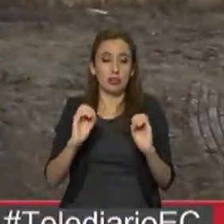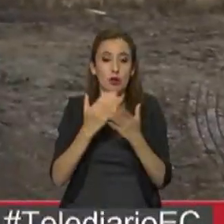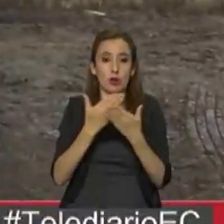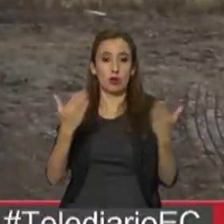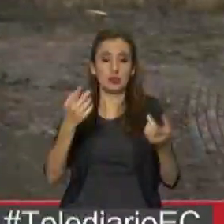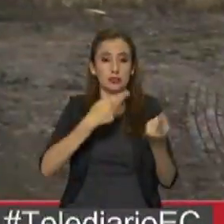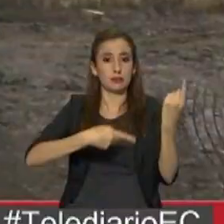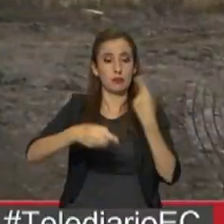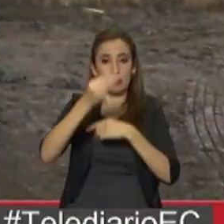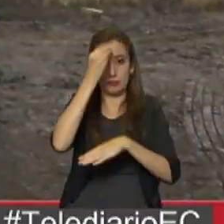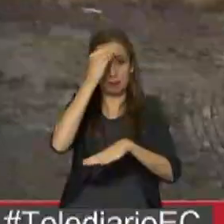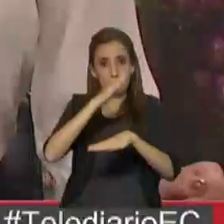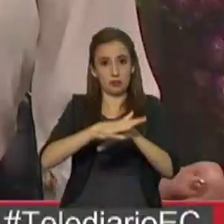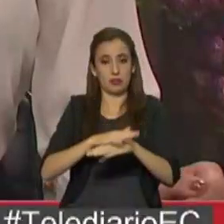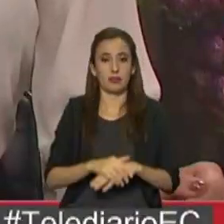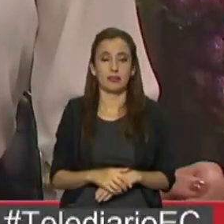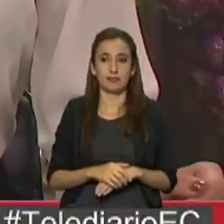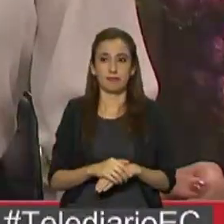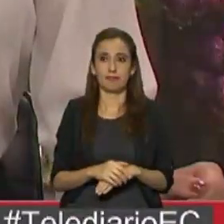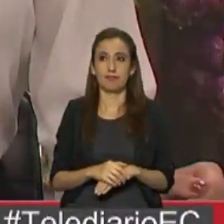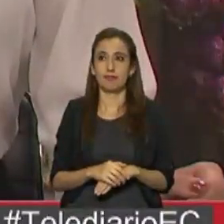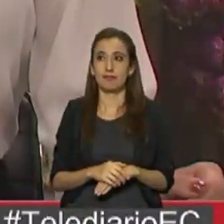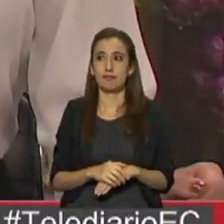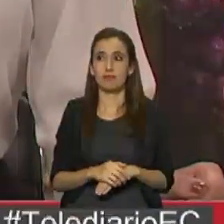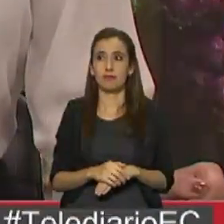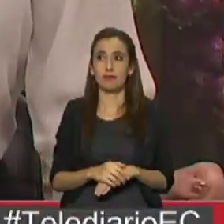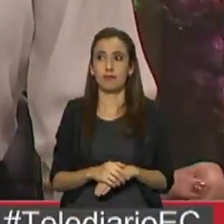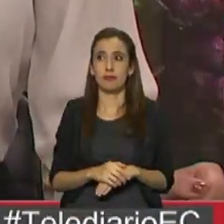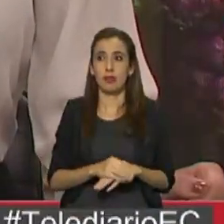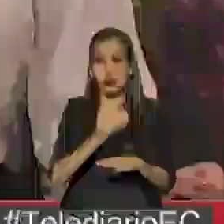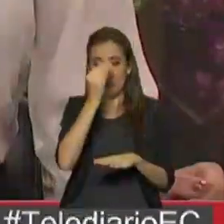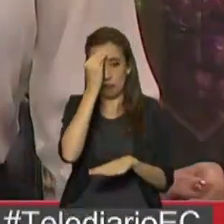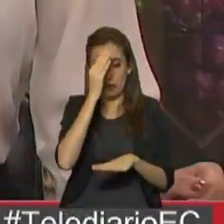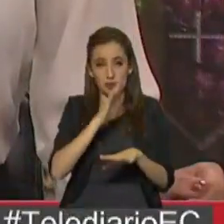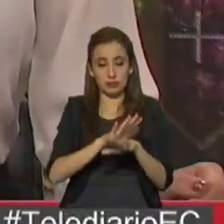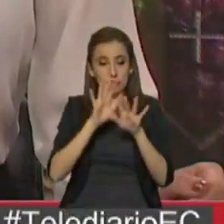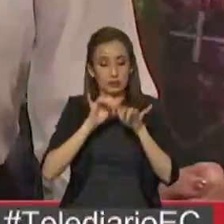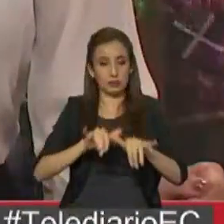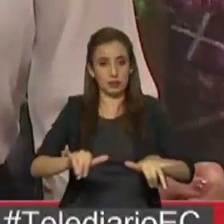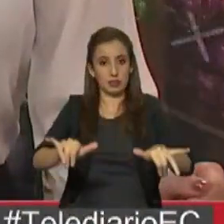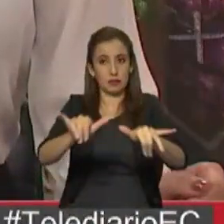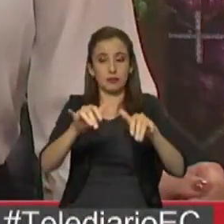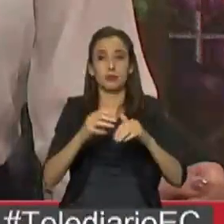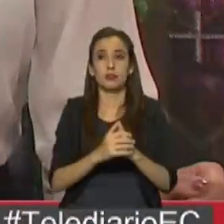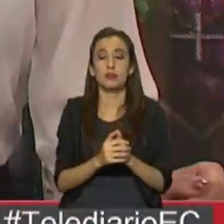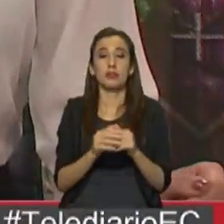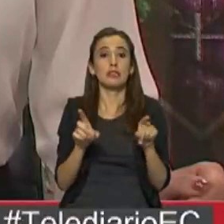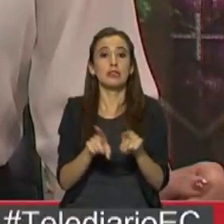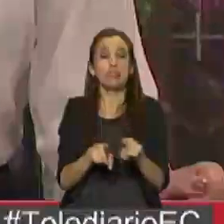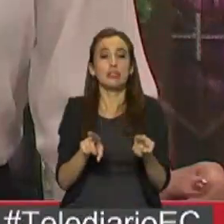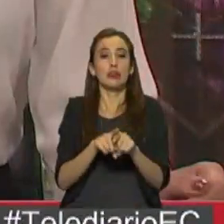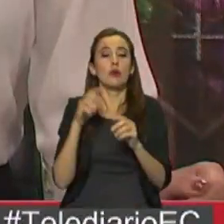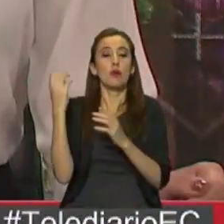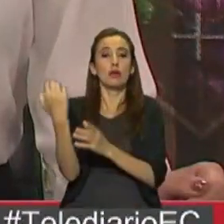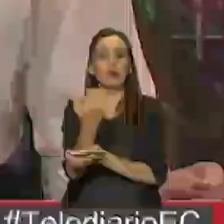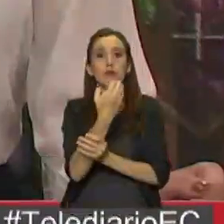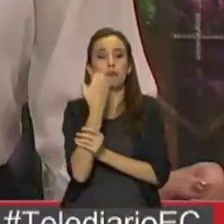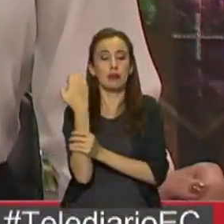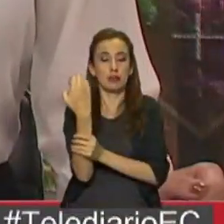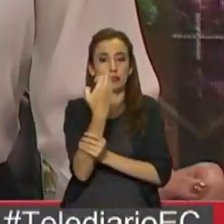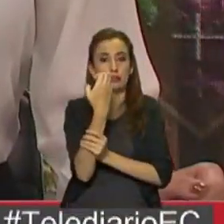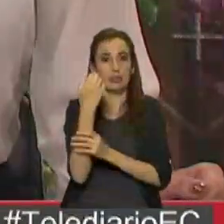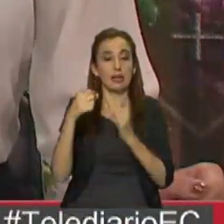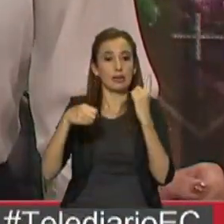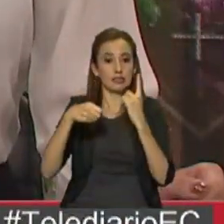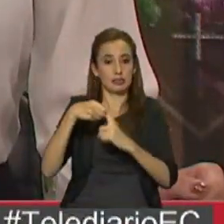noticias muy buenas tardes graciasjuan carlos buenas tardes seguimos con más información también relacionado a la emergencia sanitaria en la capital